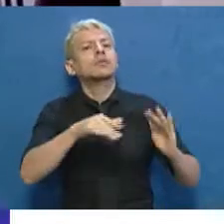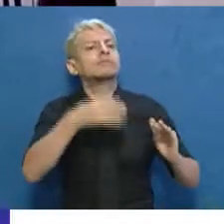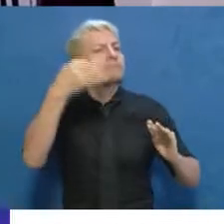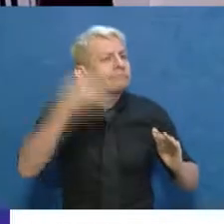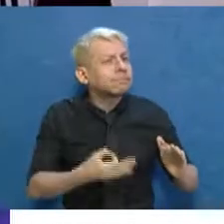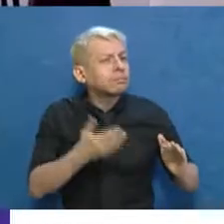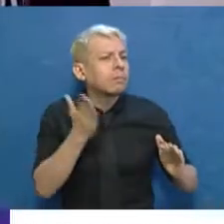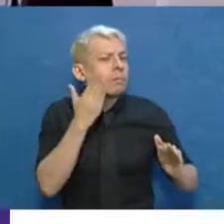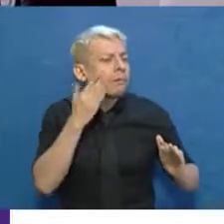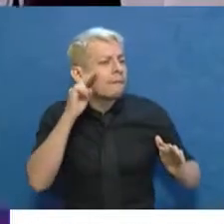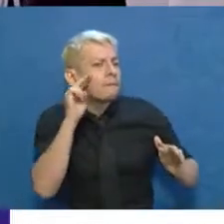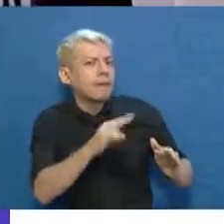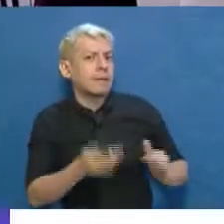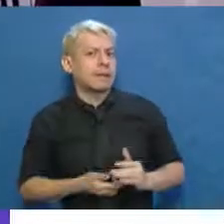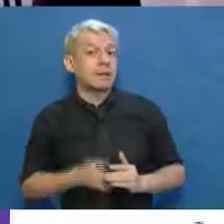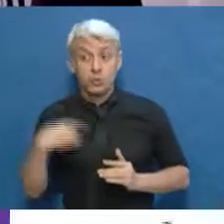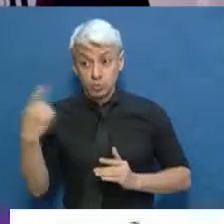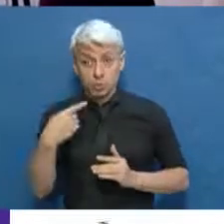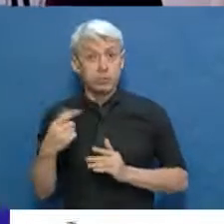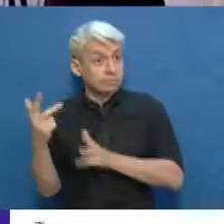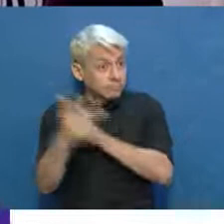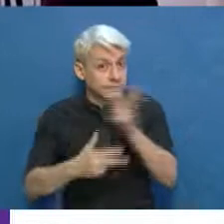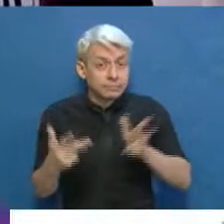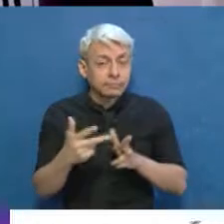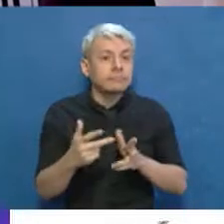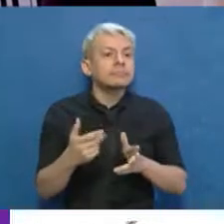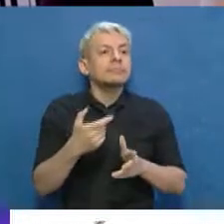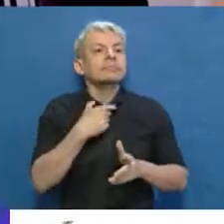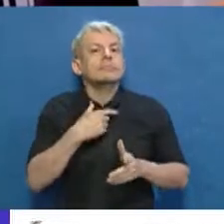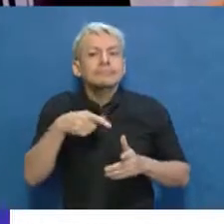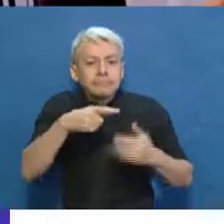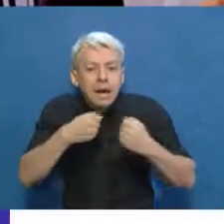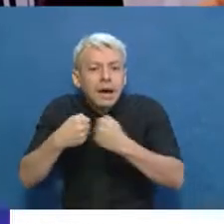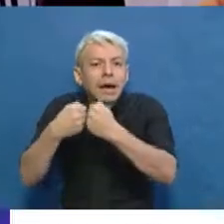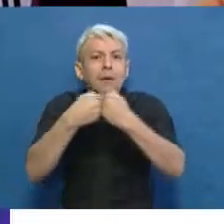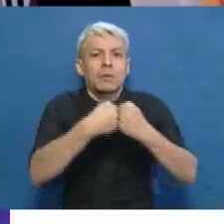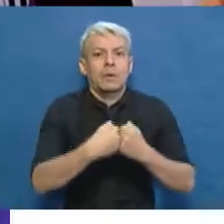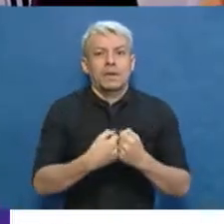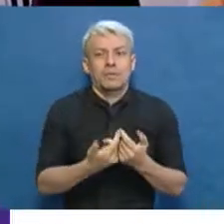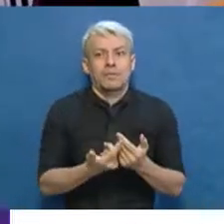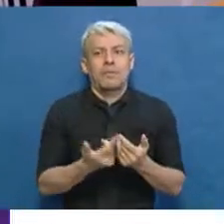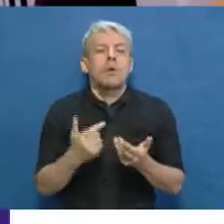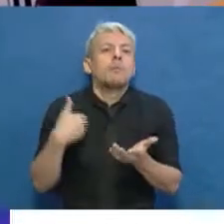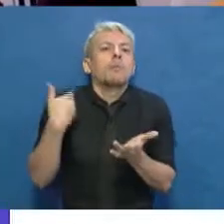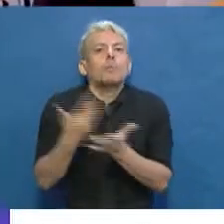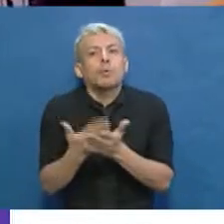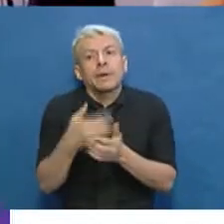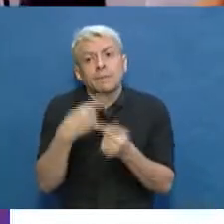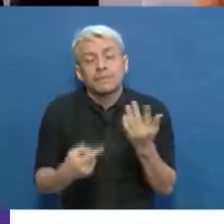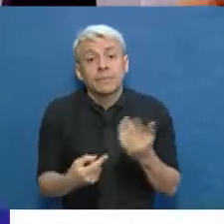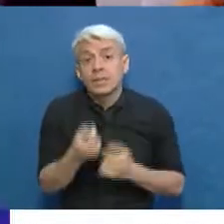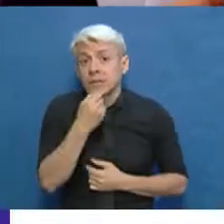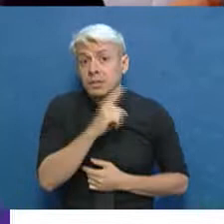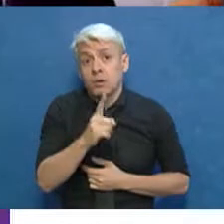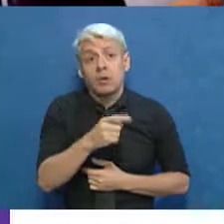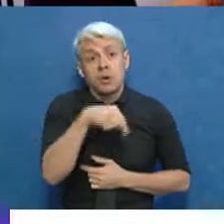provincia, nosotros podamos llevar los nuestros e intentar acercar posiciones, e intentar acercar alternativas, porque si no la posición del